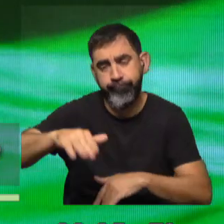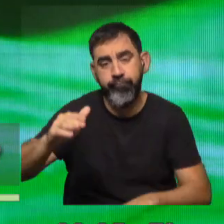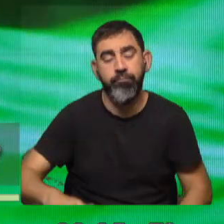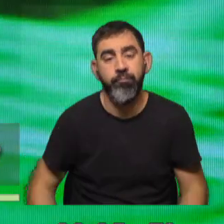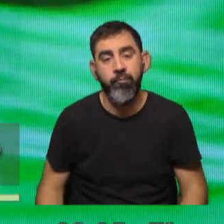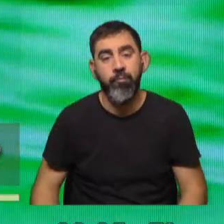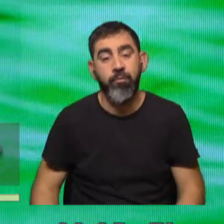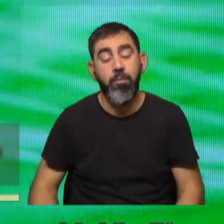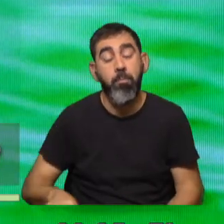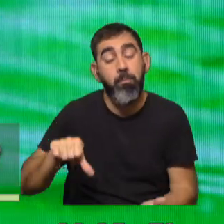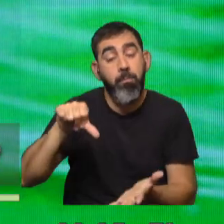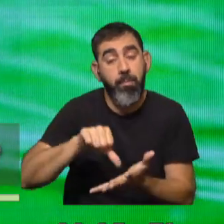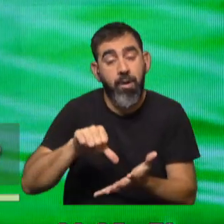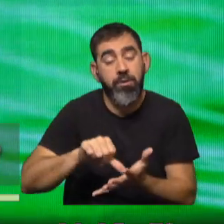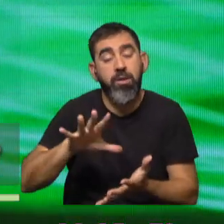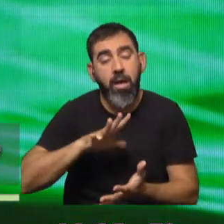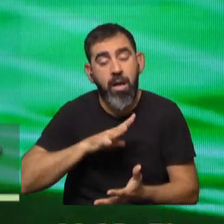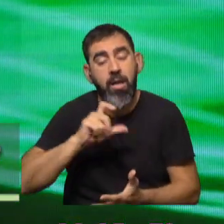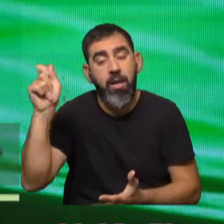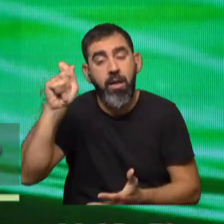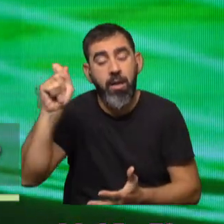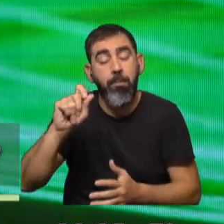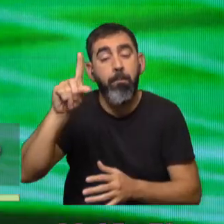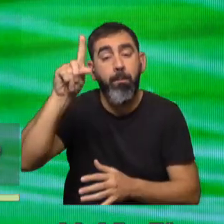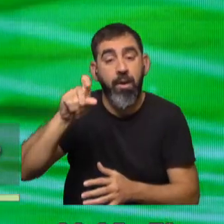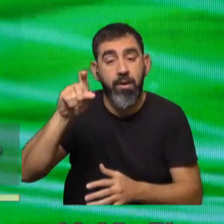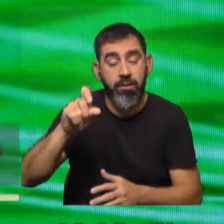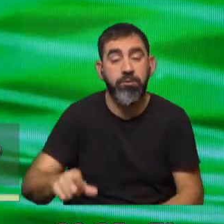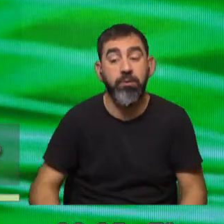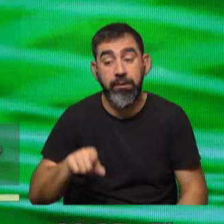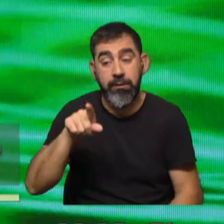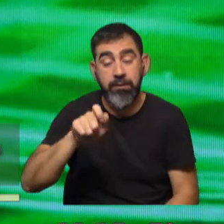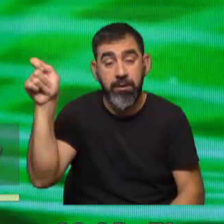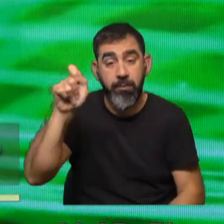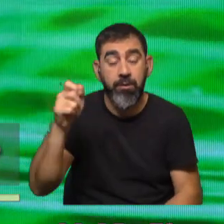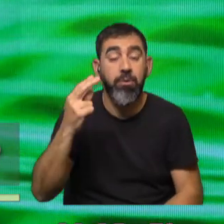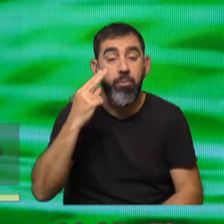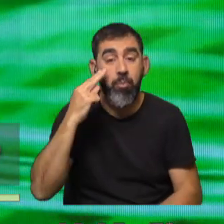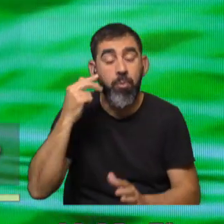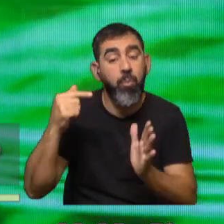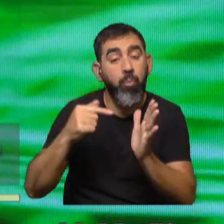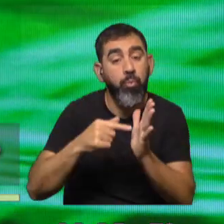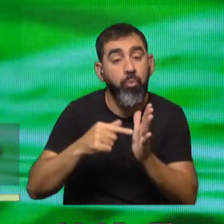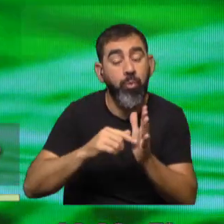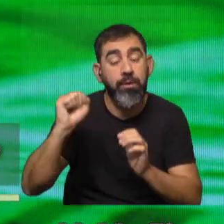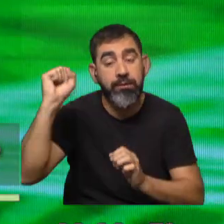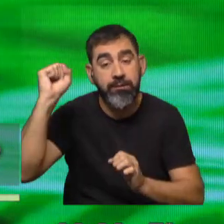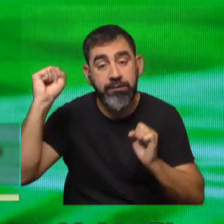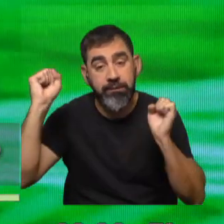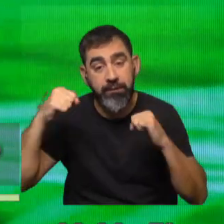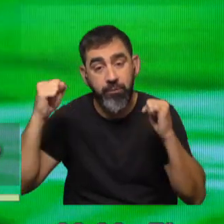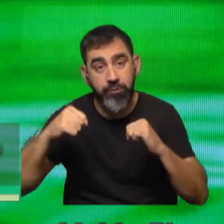el país vive una emergencia hídrica dentro de esa emergencia hídrica hay problemas específicos de la Cuenca de Santa Lucía